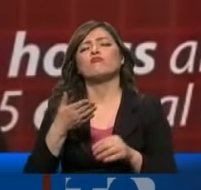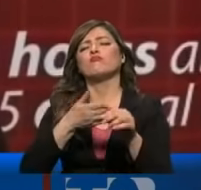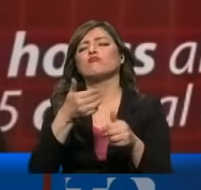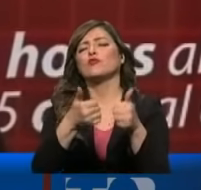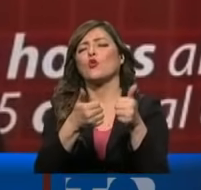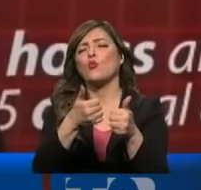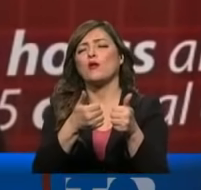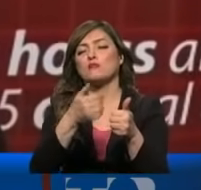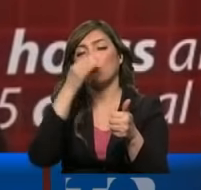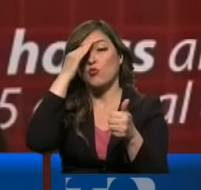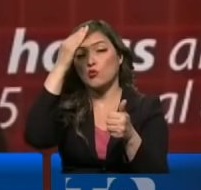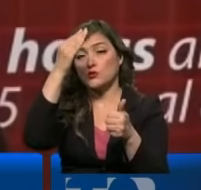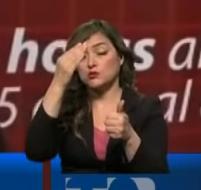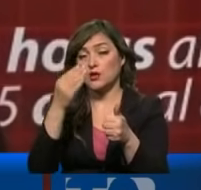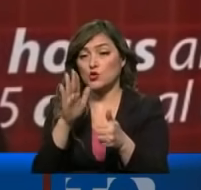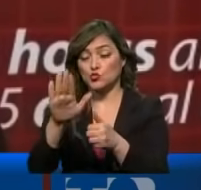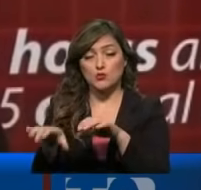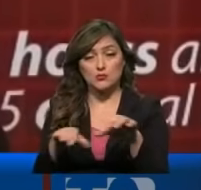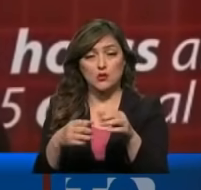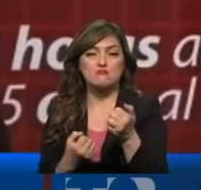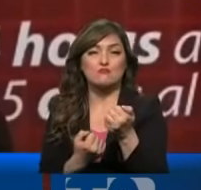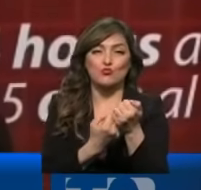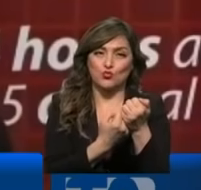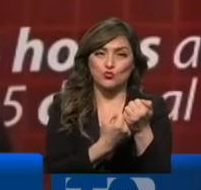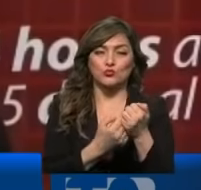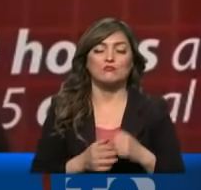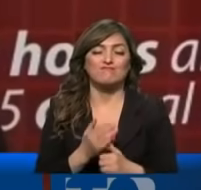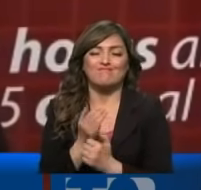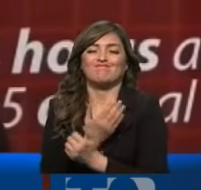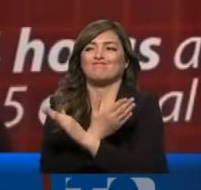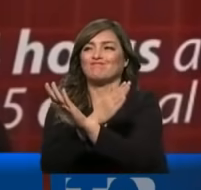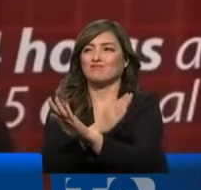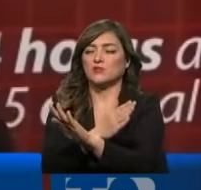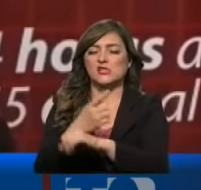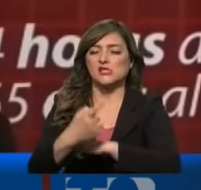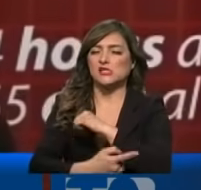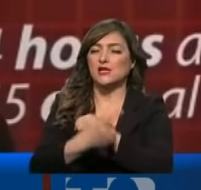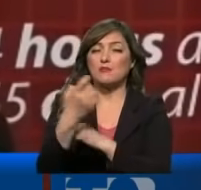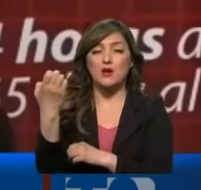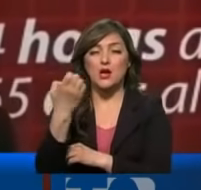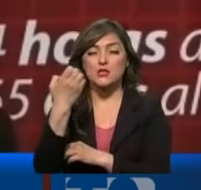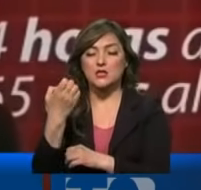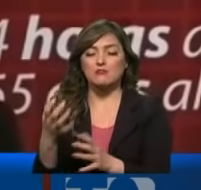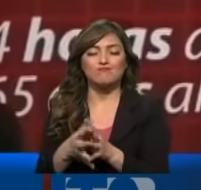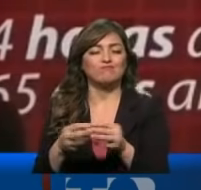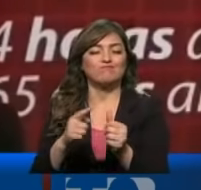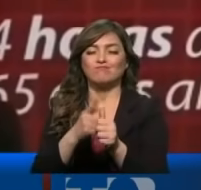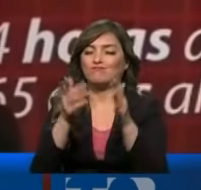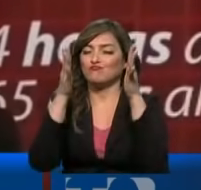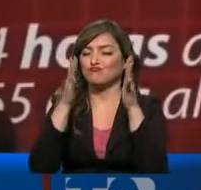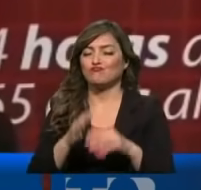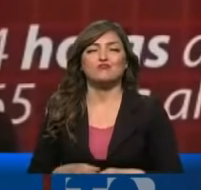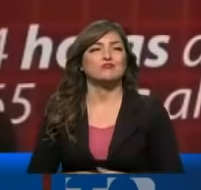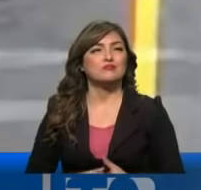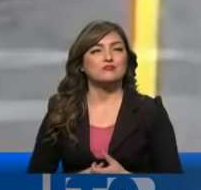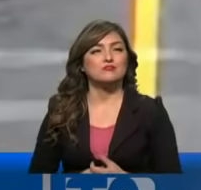que desarrollan las entidades de primera respuesta. El prevenir y reaccionar ante delitos o emergencias es la principal función que